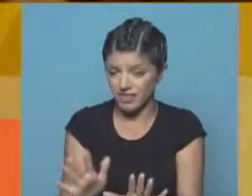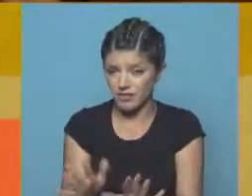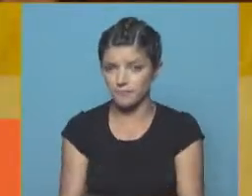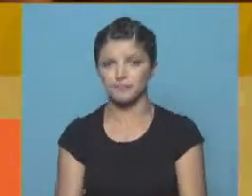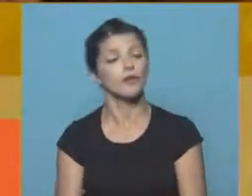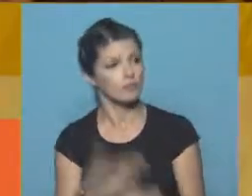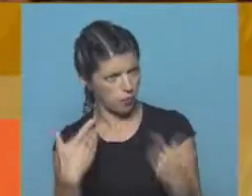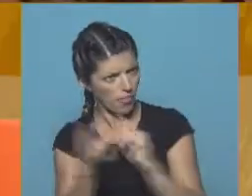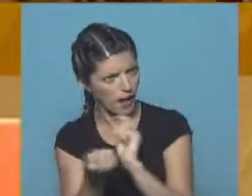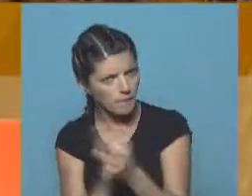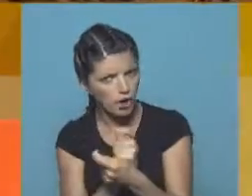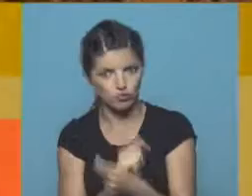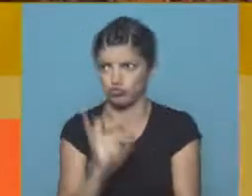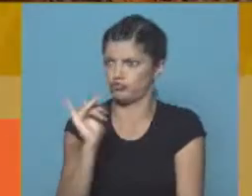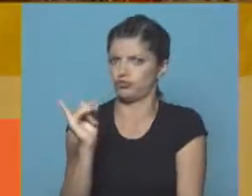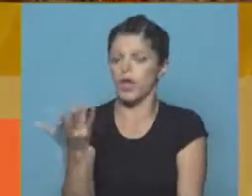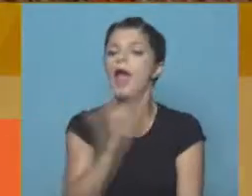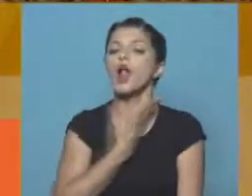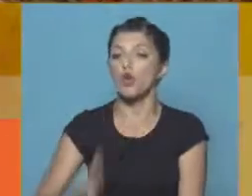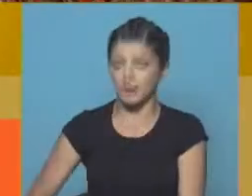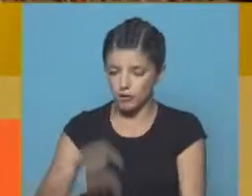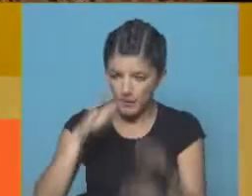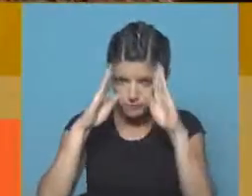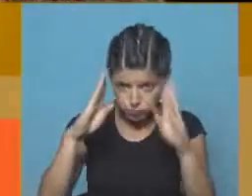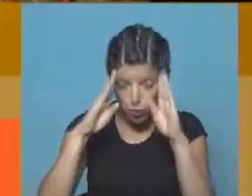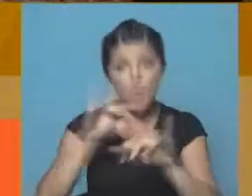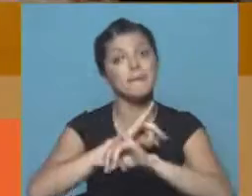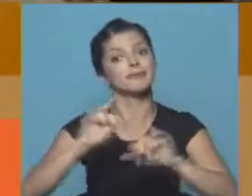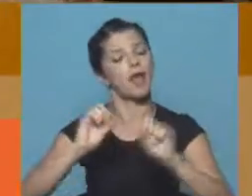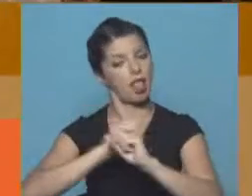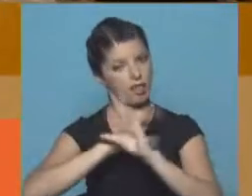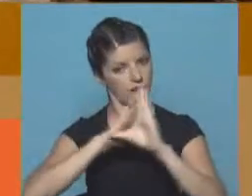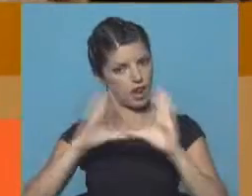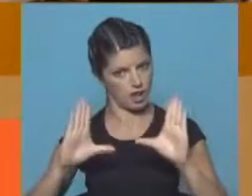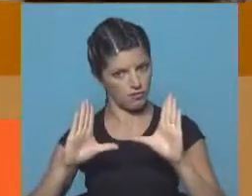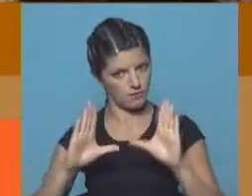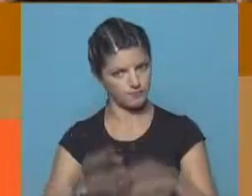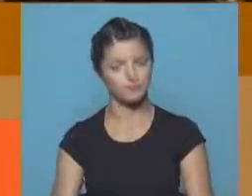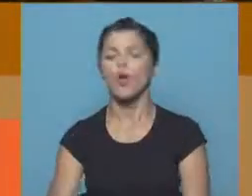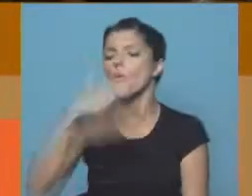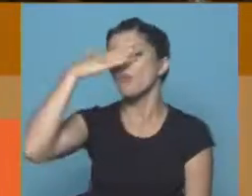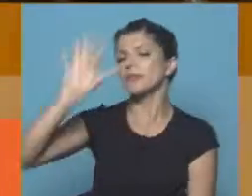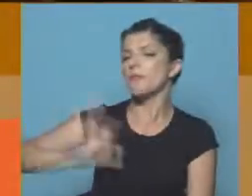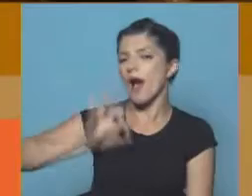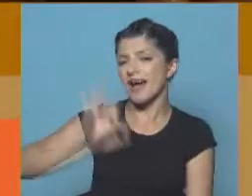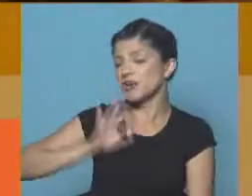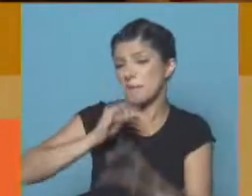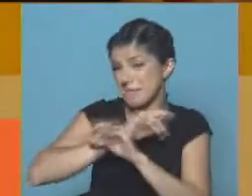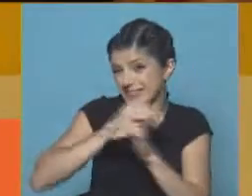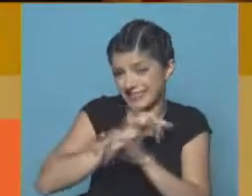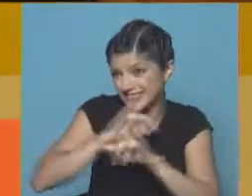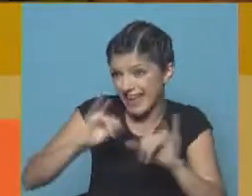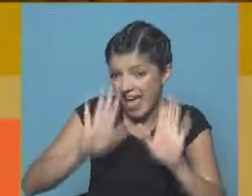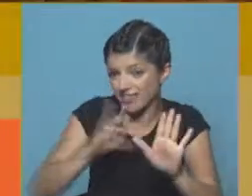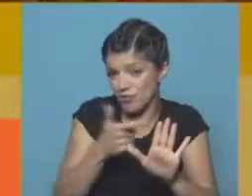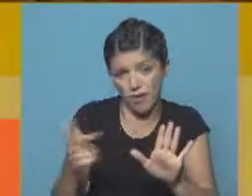sí, el gobierno está en esta línea impulsando por un lado un mensaje claro y contundente. Lamentablemente en los últimos años este mensaje no existió y